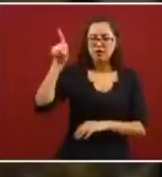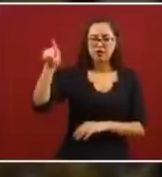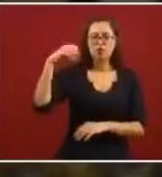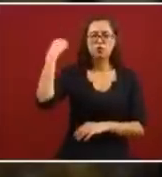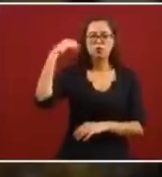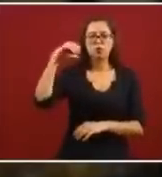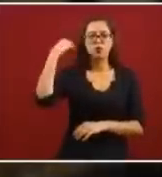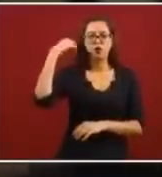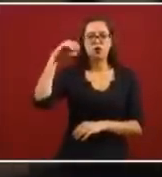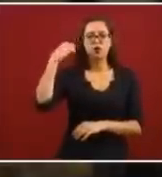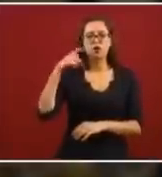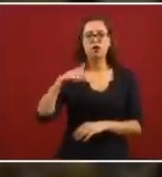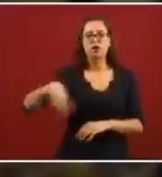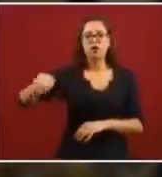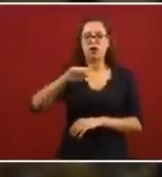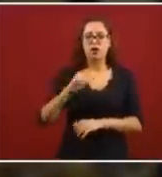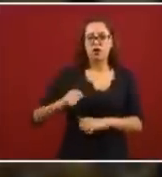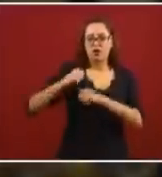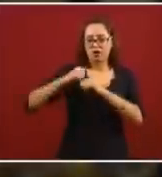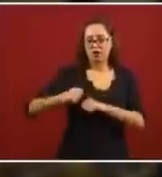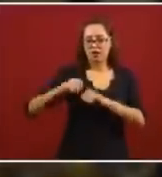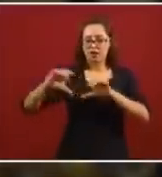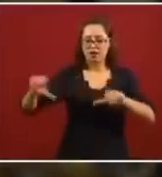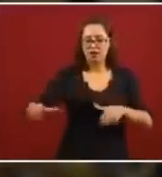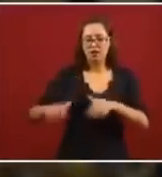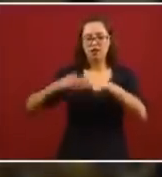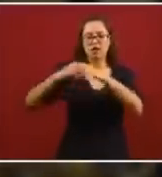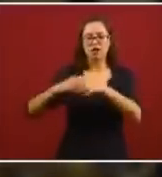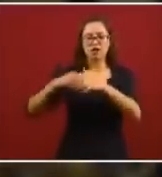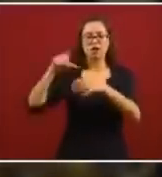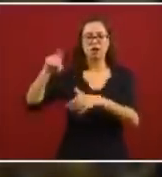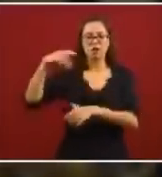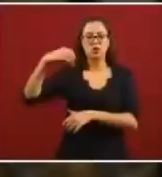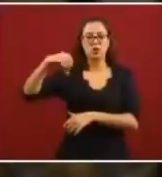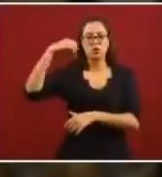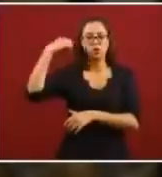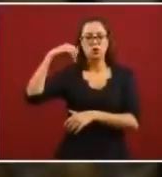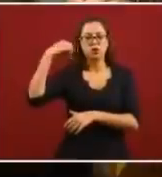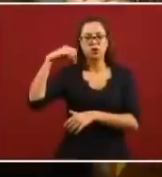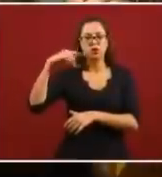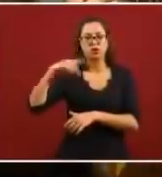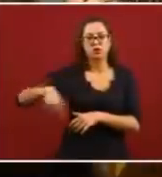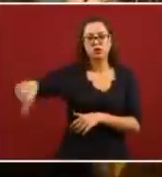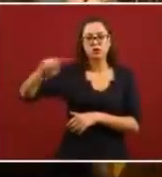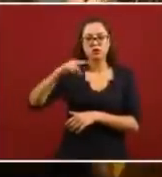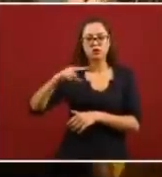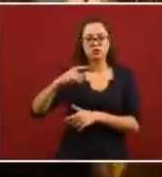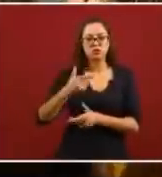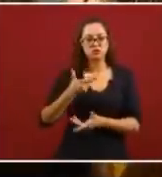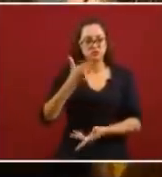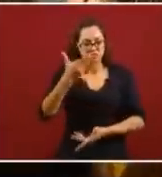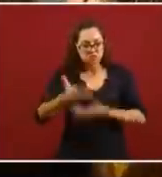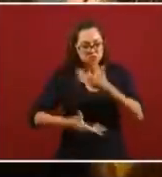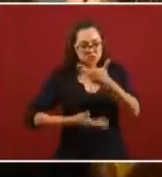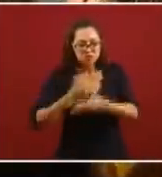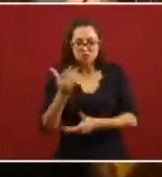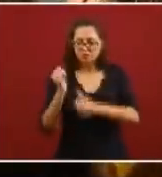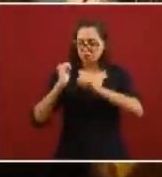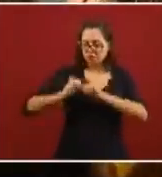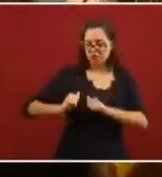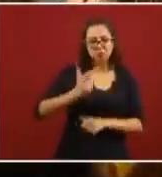de cómo hay autoridades comunales en Oaxaca que no cobran por el servicio comunitario de ser